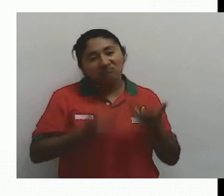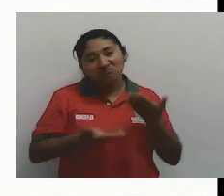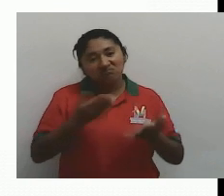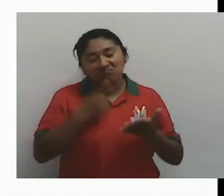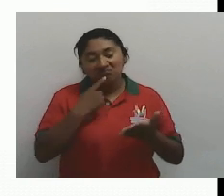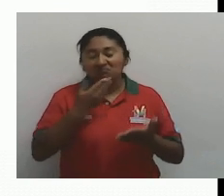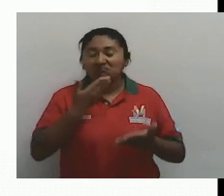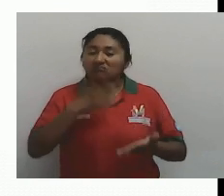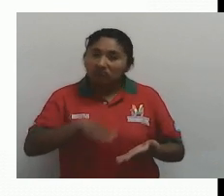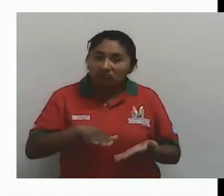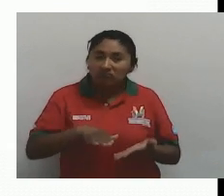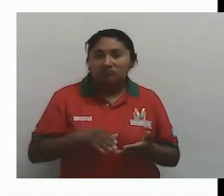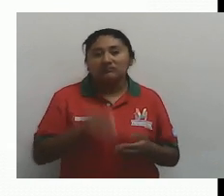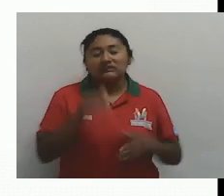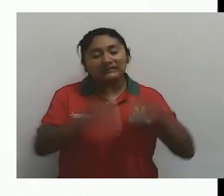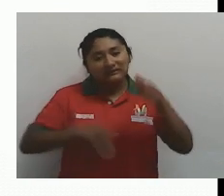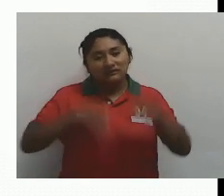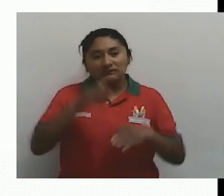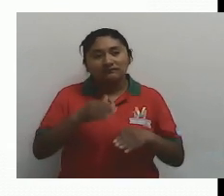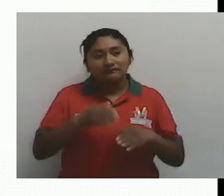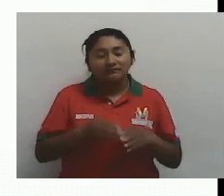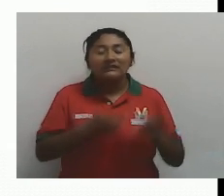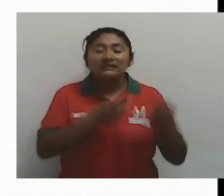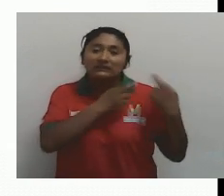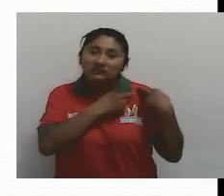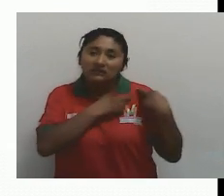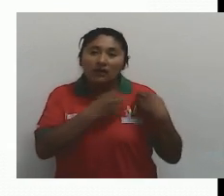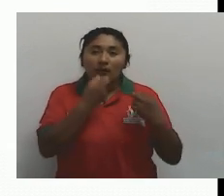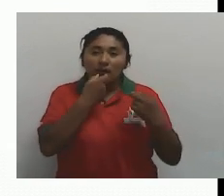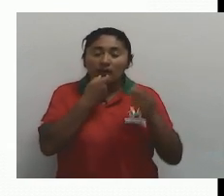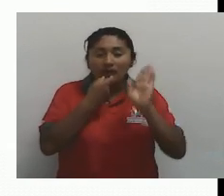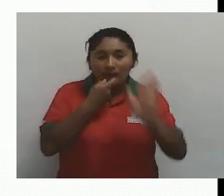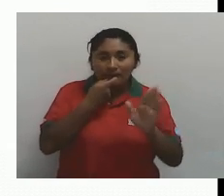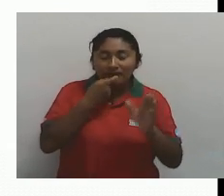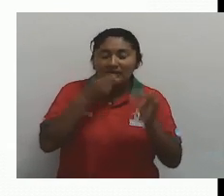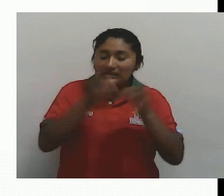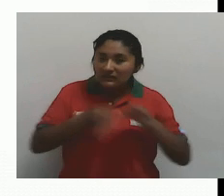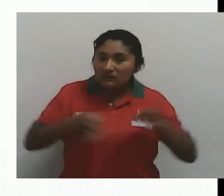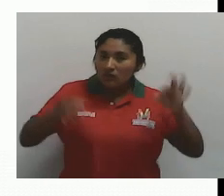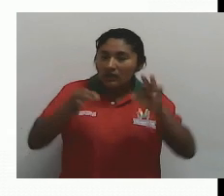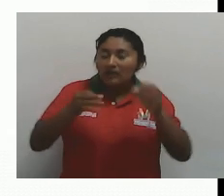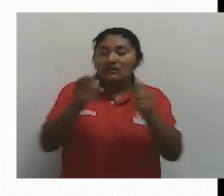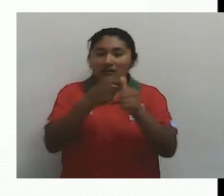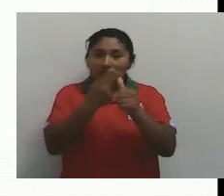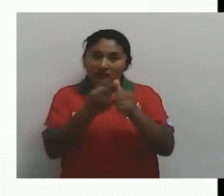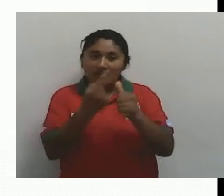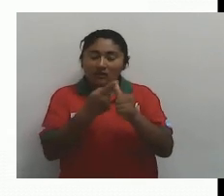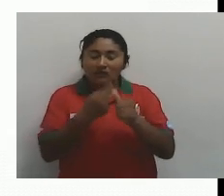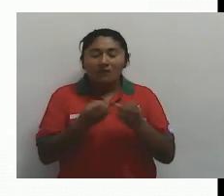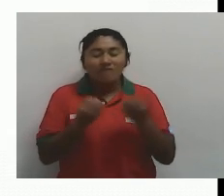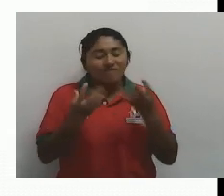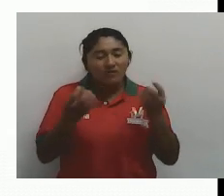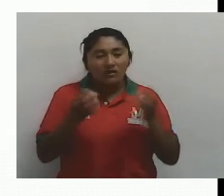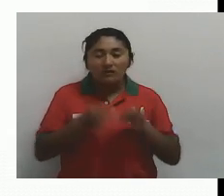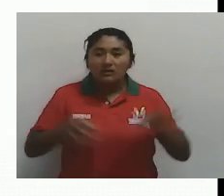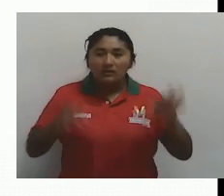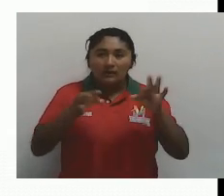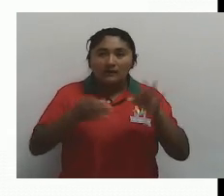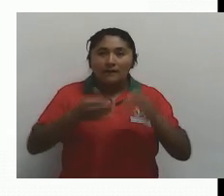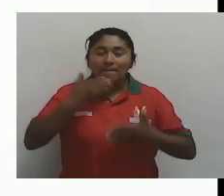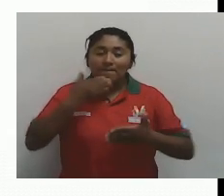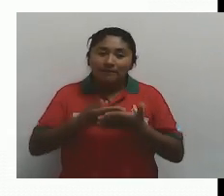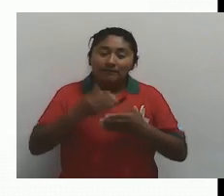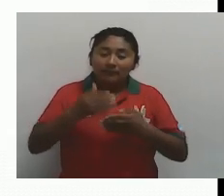en el evento. Bueno, como estamos un poco guiados hacia los Juegos Plurinacionales, es importante saber